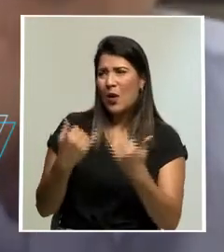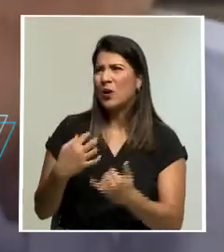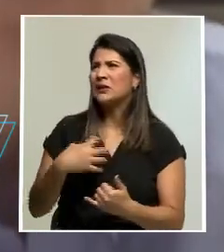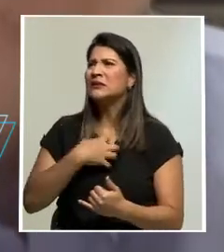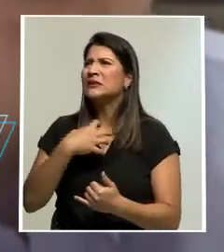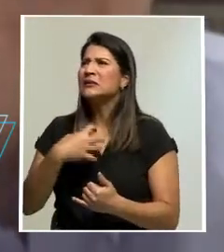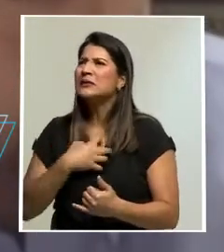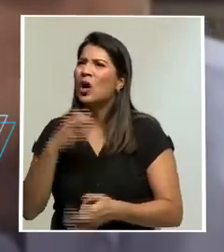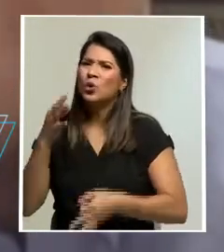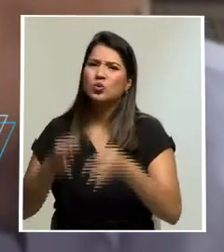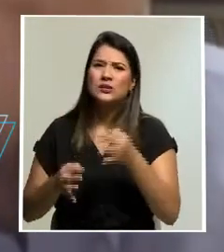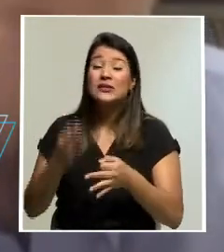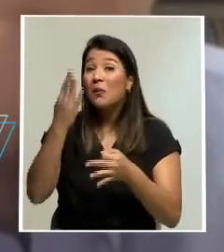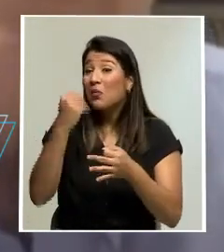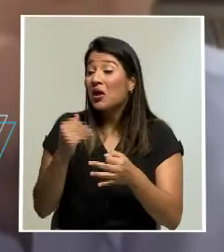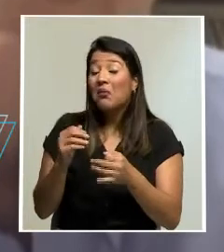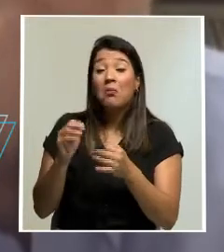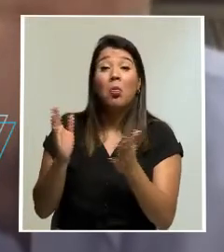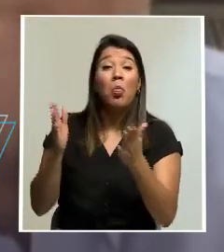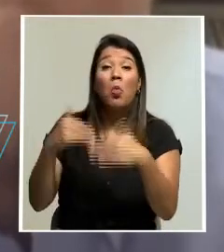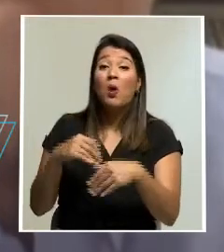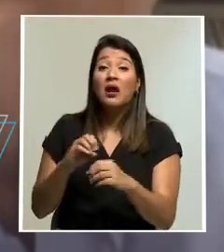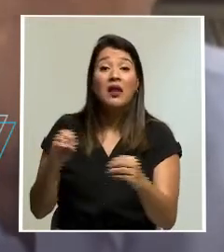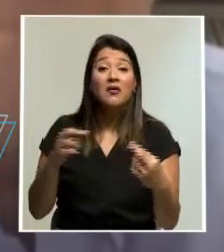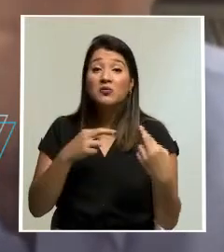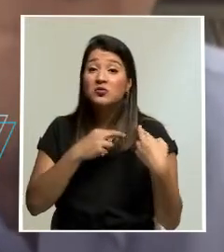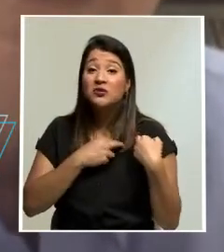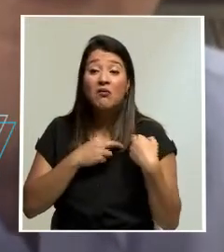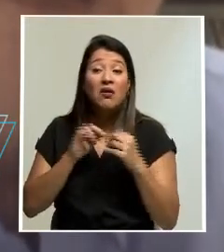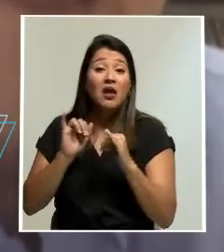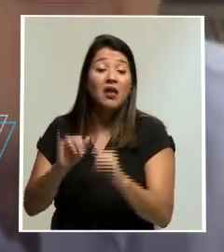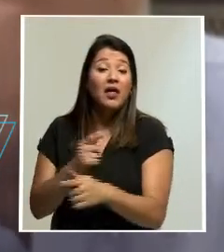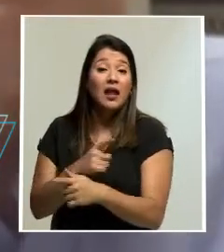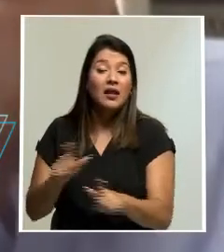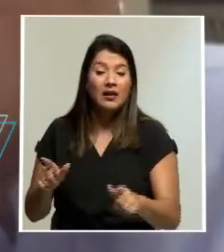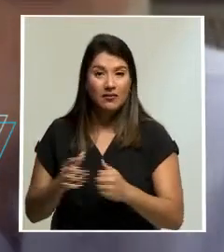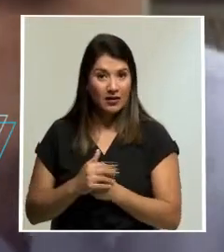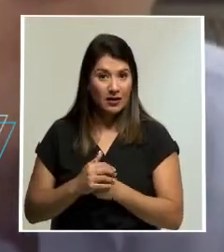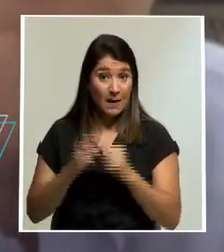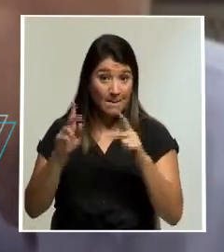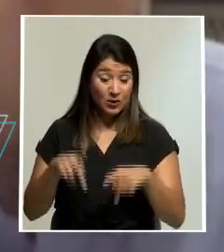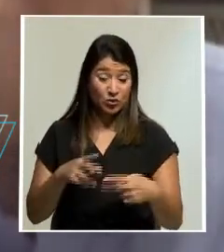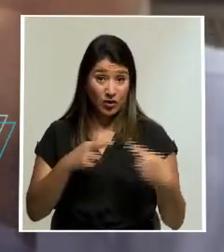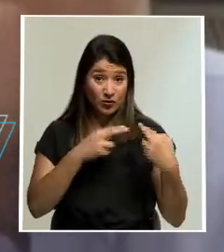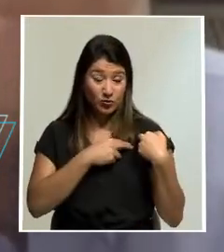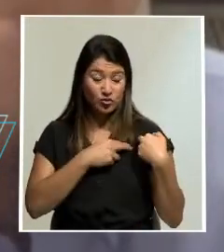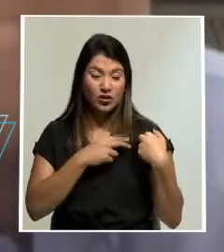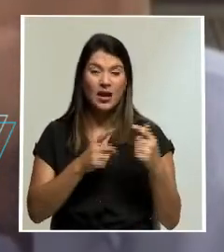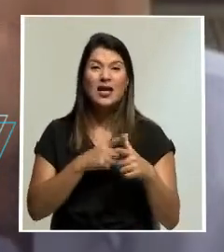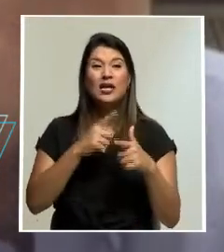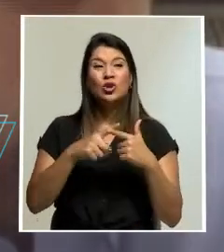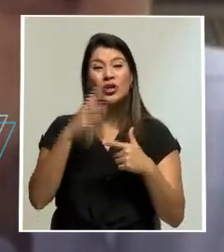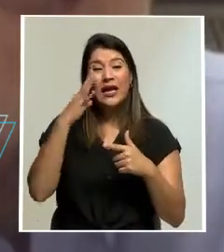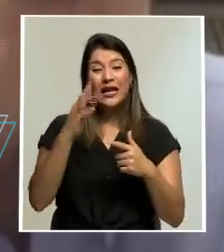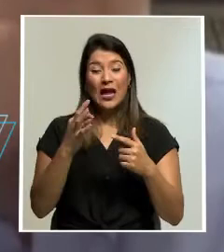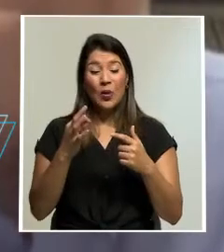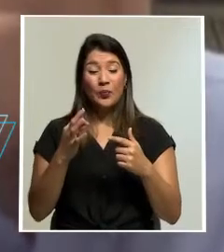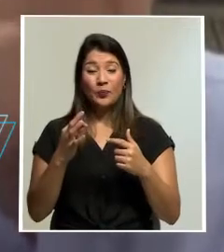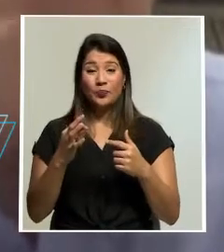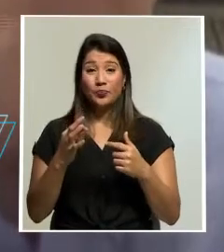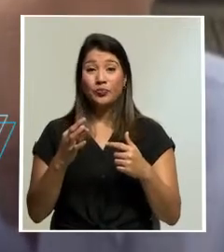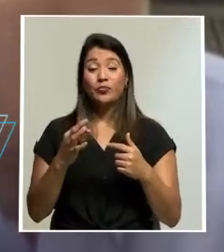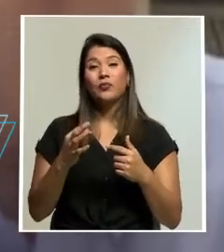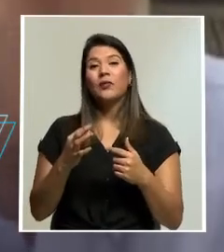ese es uno de los grandes cambios, yo diría, que ha habido en esta ola de protestas en Nicaragua, y es que